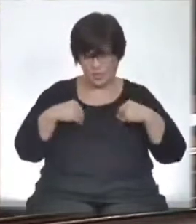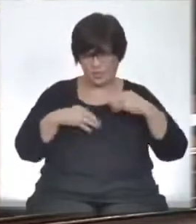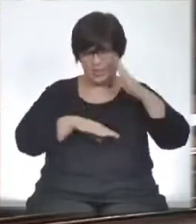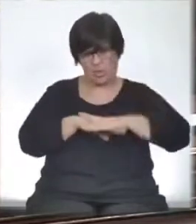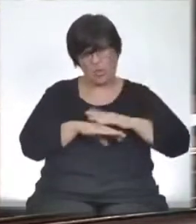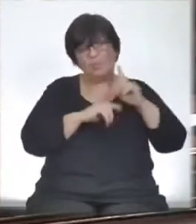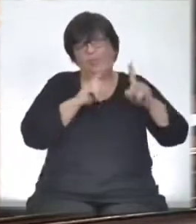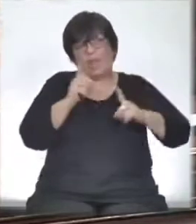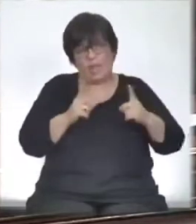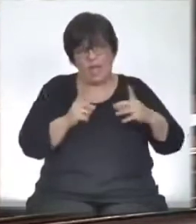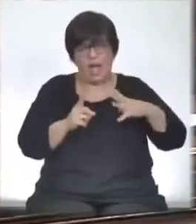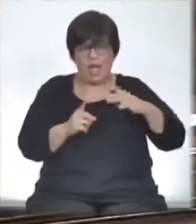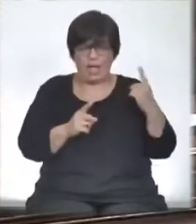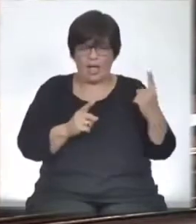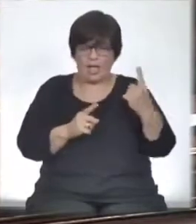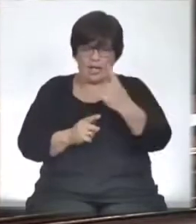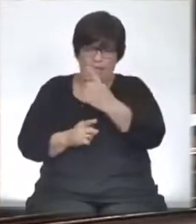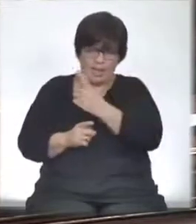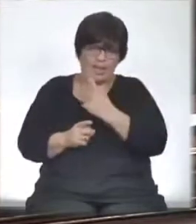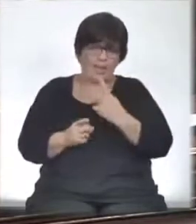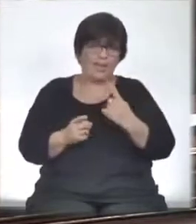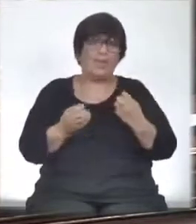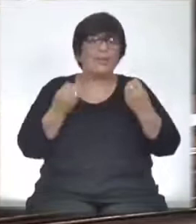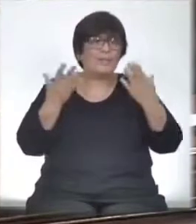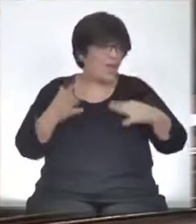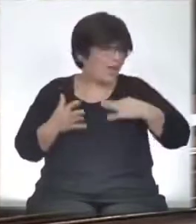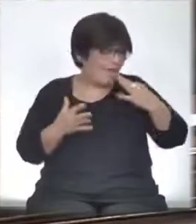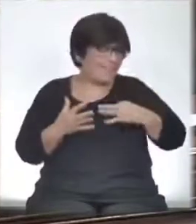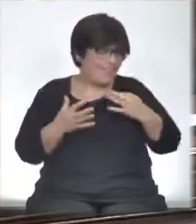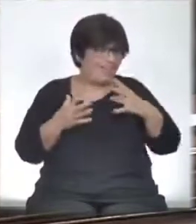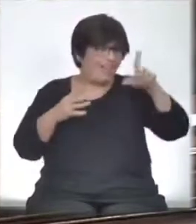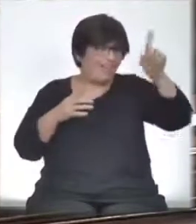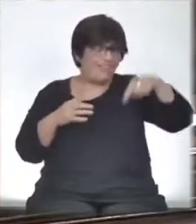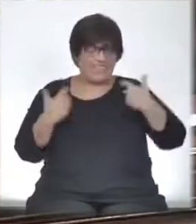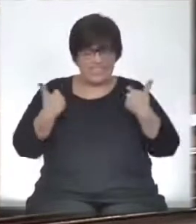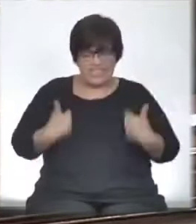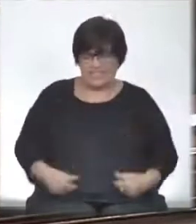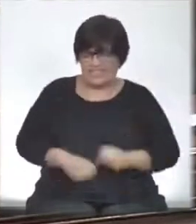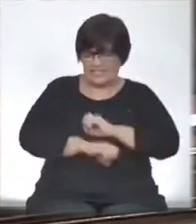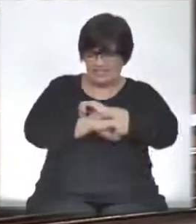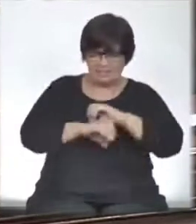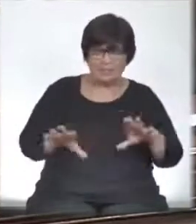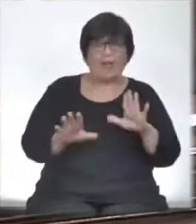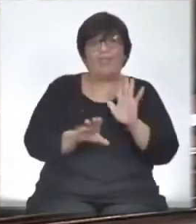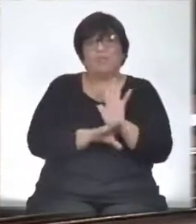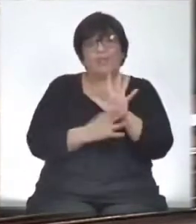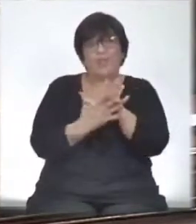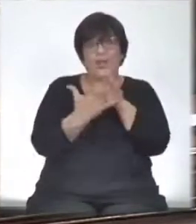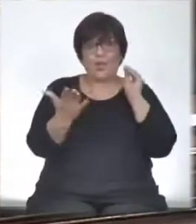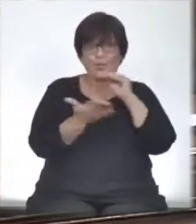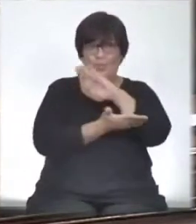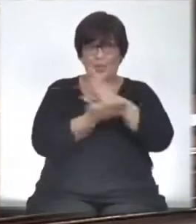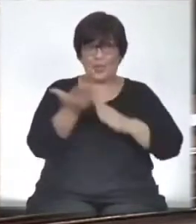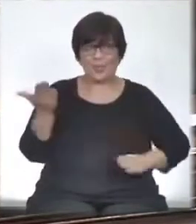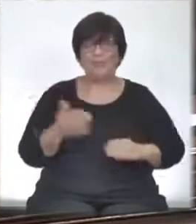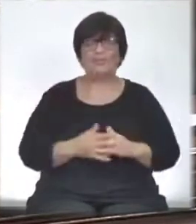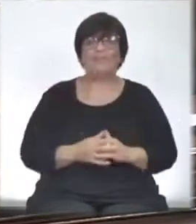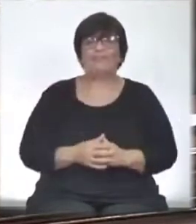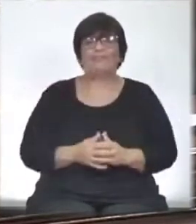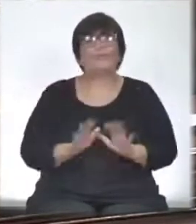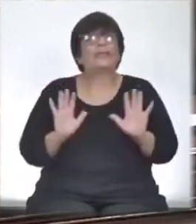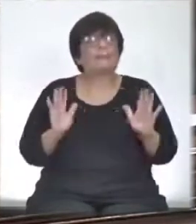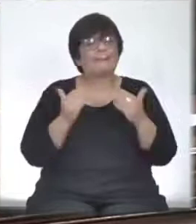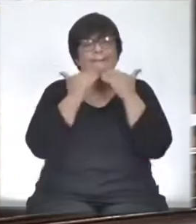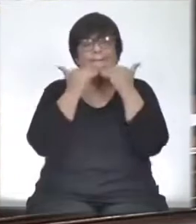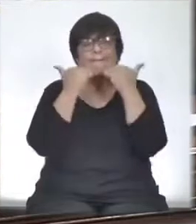culpa, porque mucho nos ha ensuciado la vida, al decir de Wenceslao Varela. Bueno,